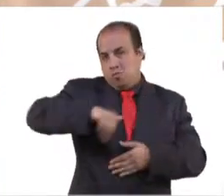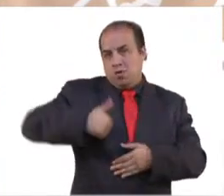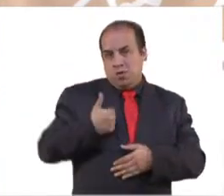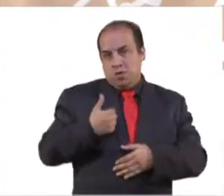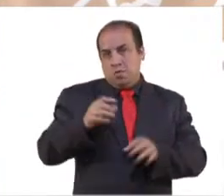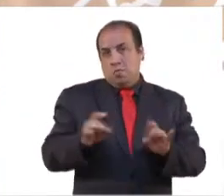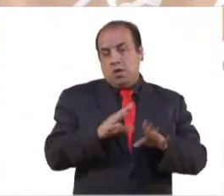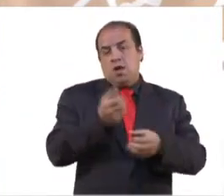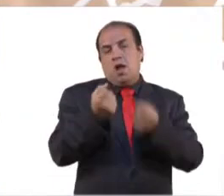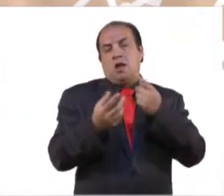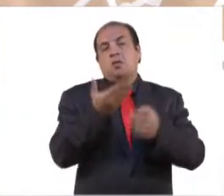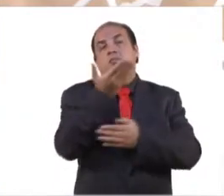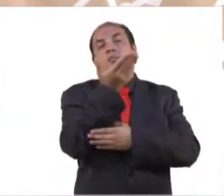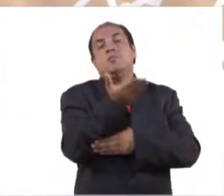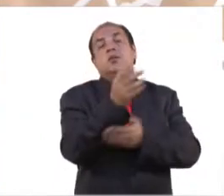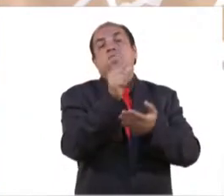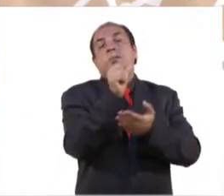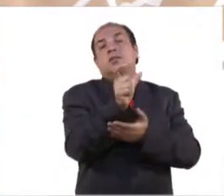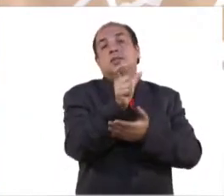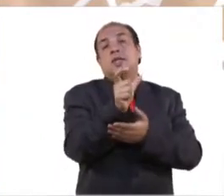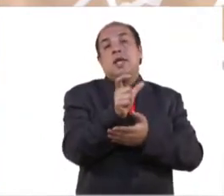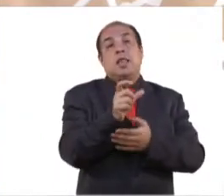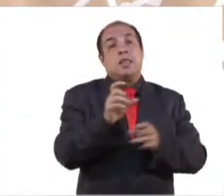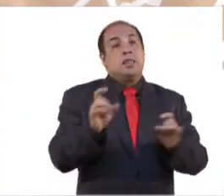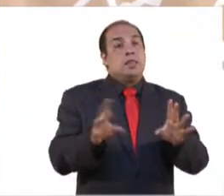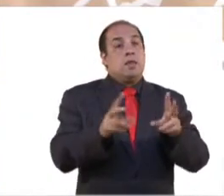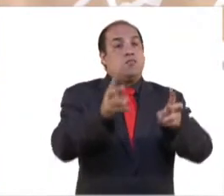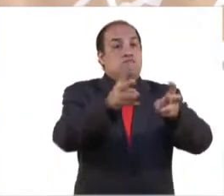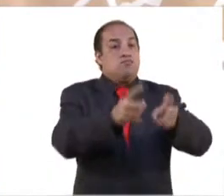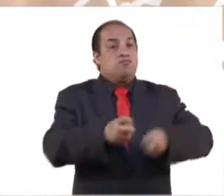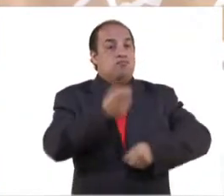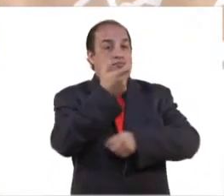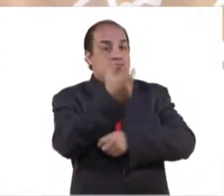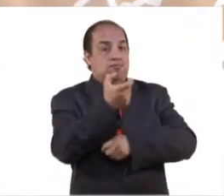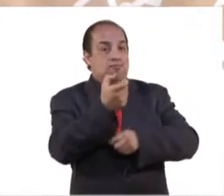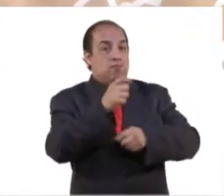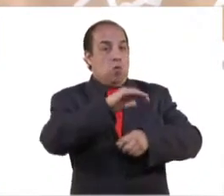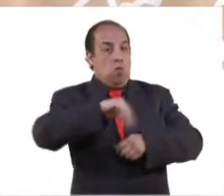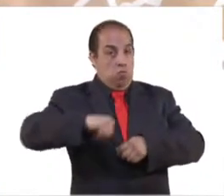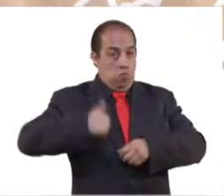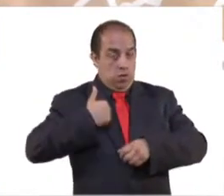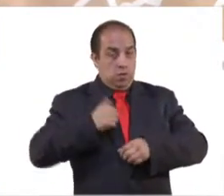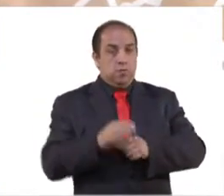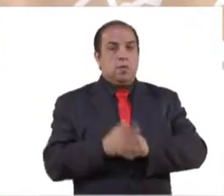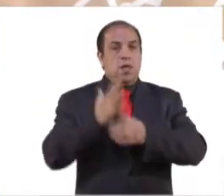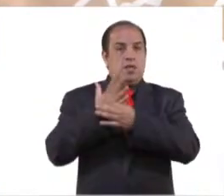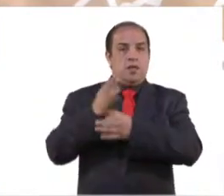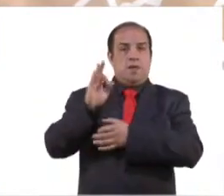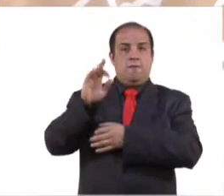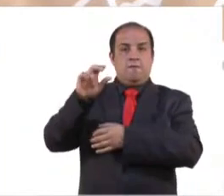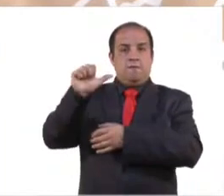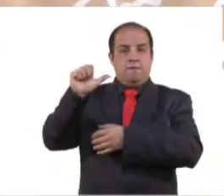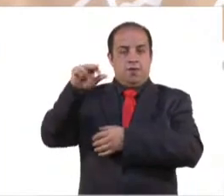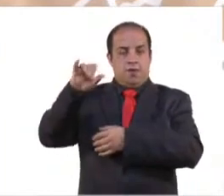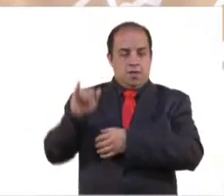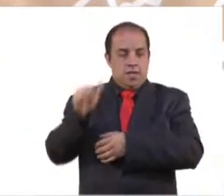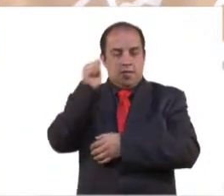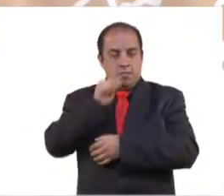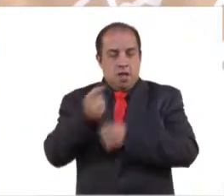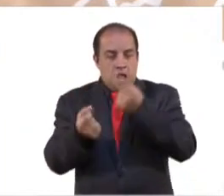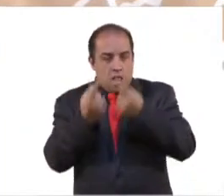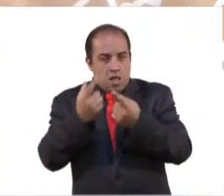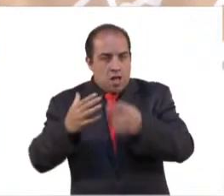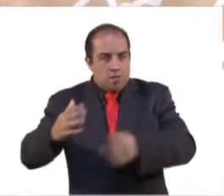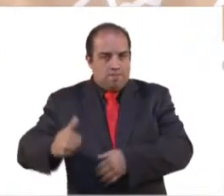se las pida y les quiten sus saldos. Como ya lo decía Fanny, siempre hay alguien que quiere abusar